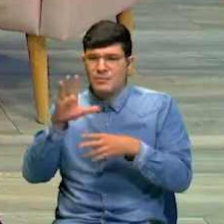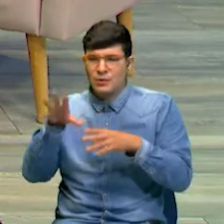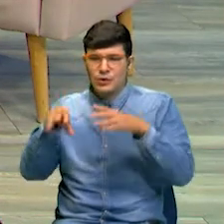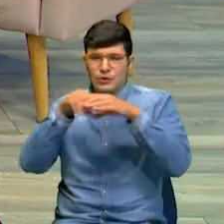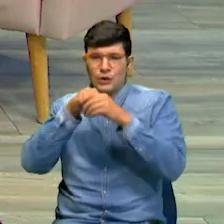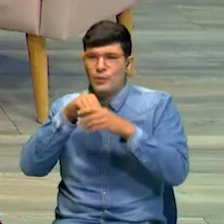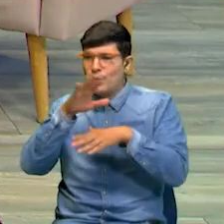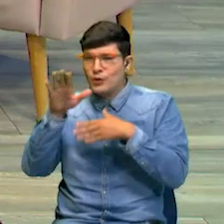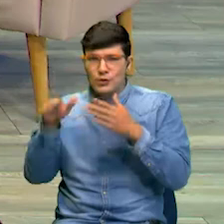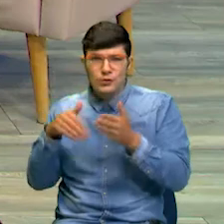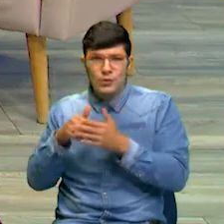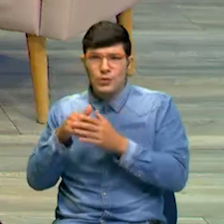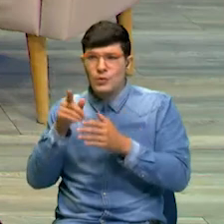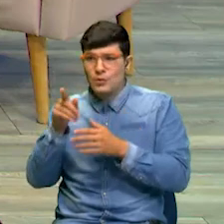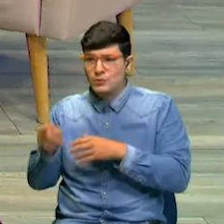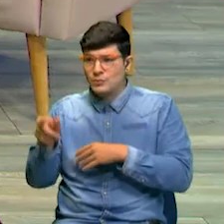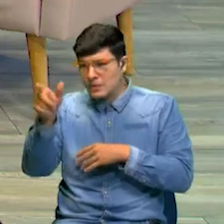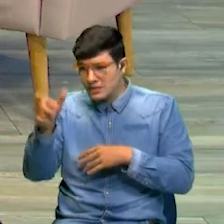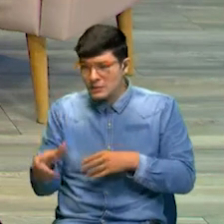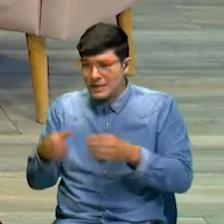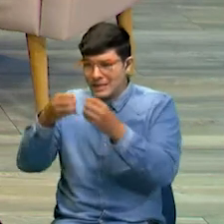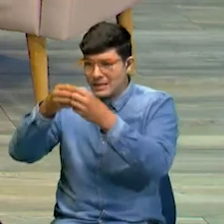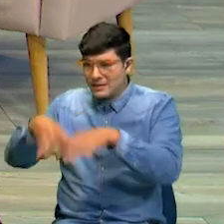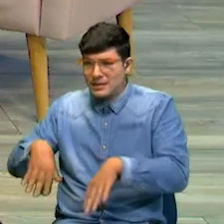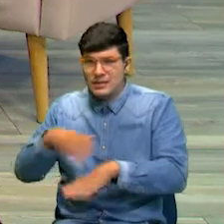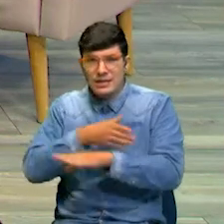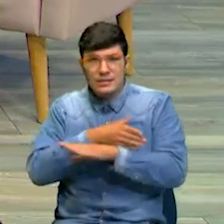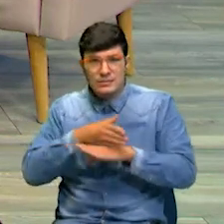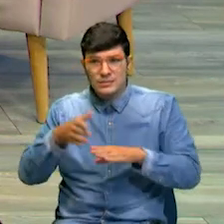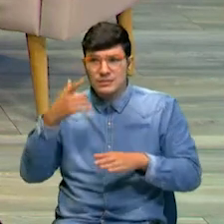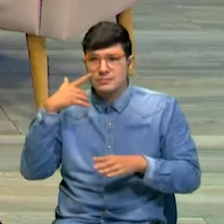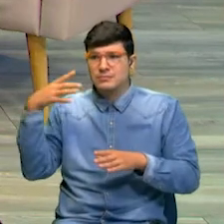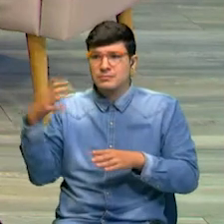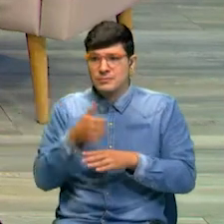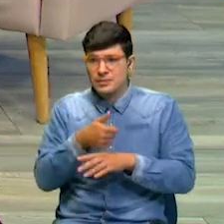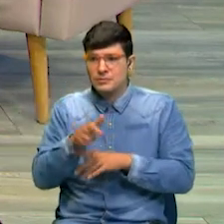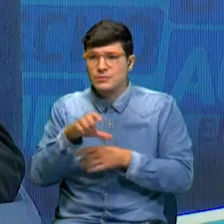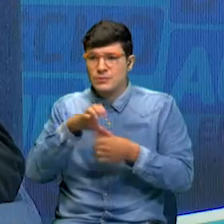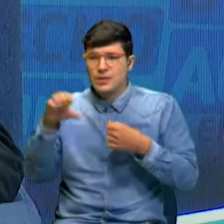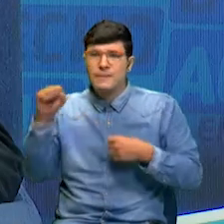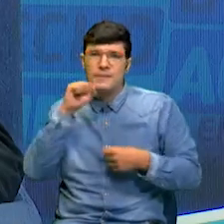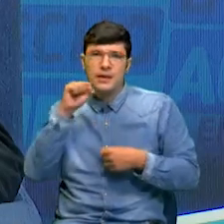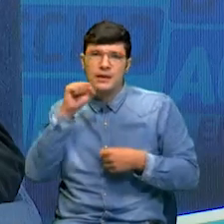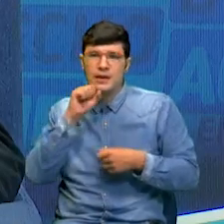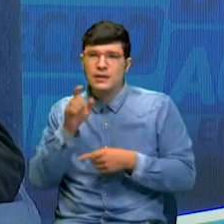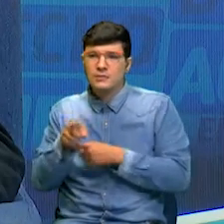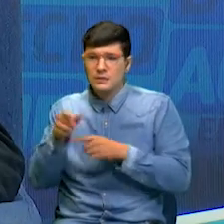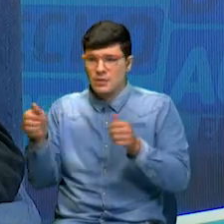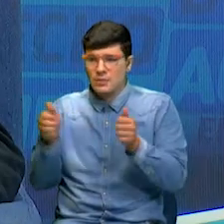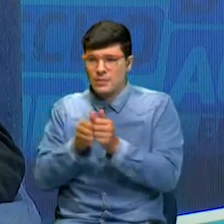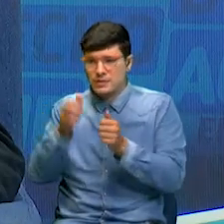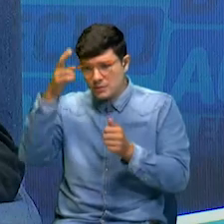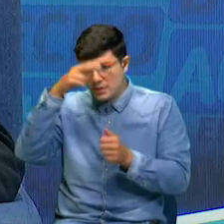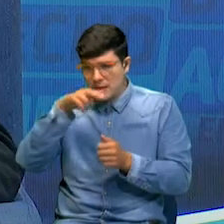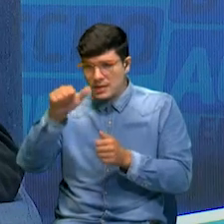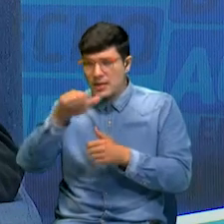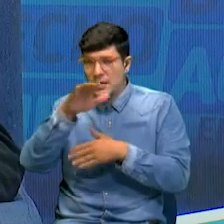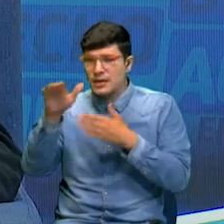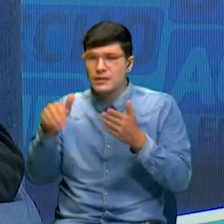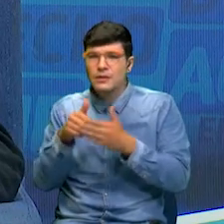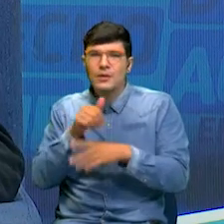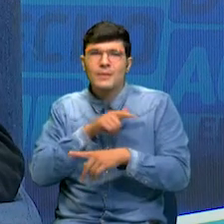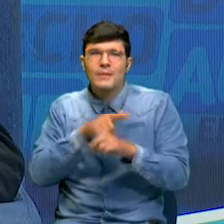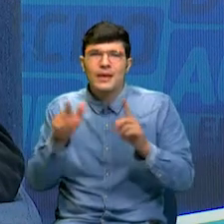por todo, que estaba desaparecida. Bueno, apareció en Barranca, ella ya está con una hija y todo. Pero lo